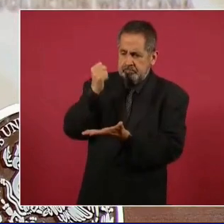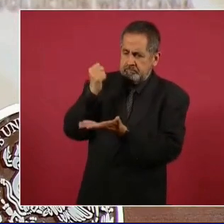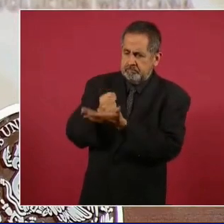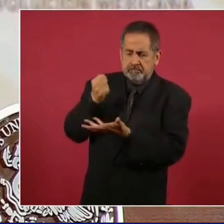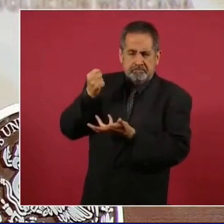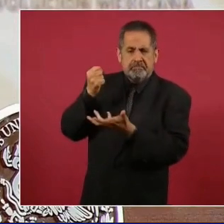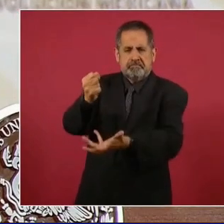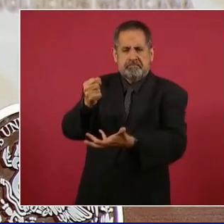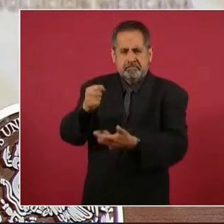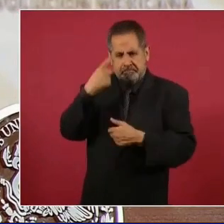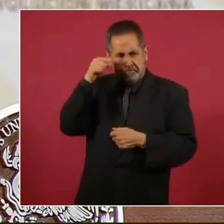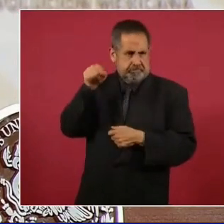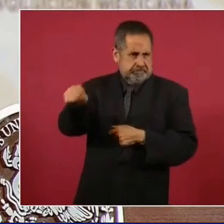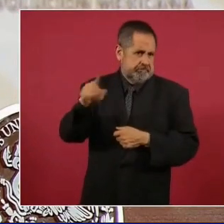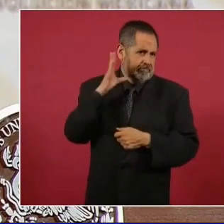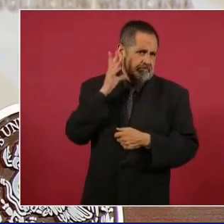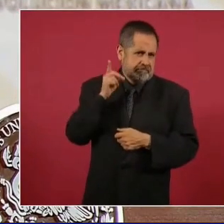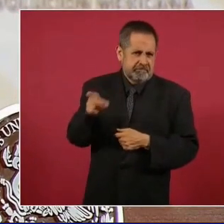presupuesto